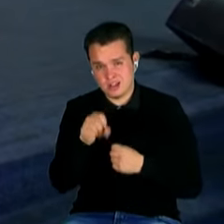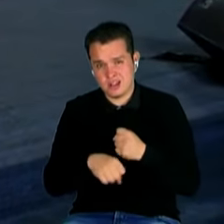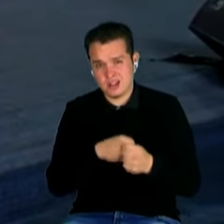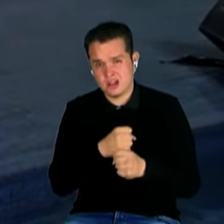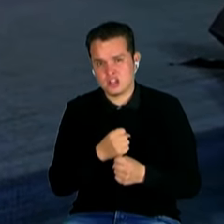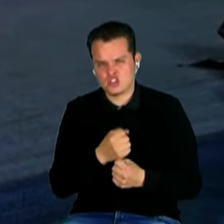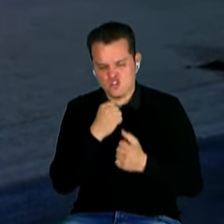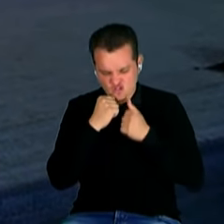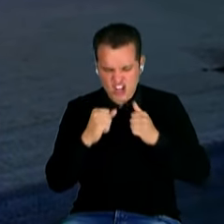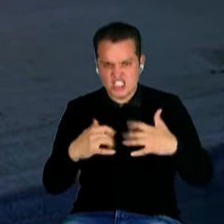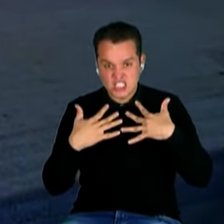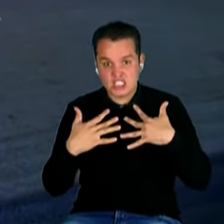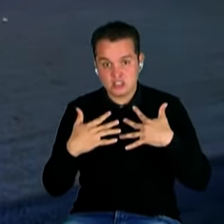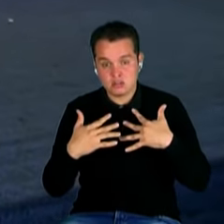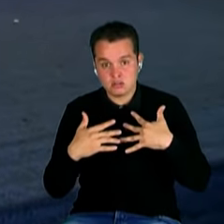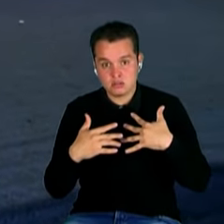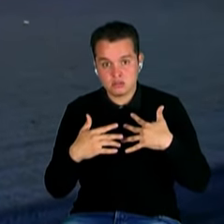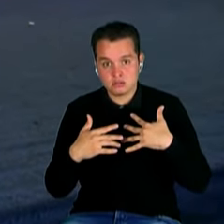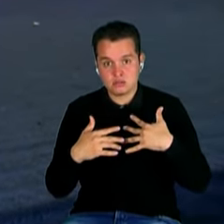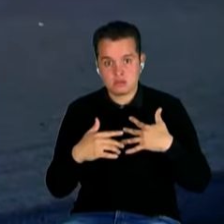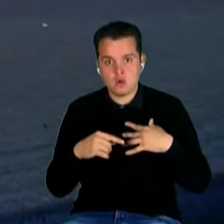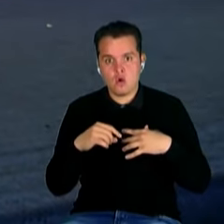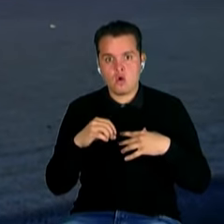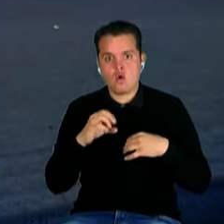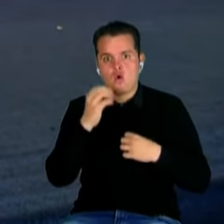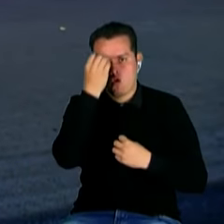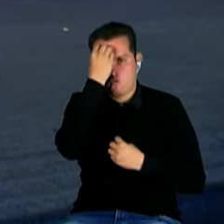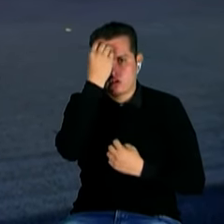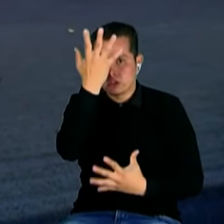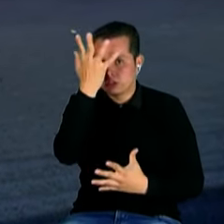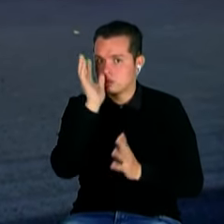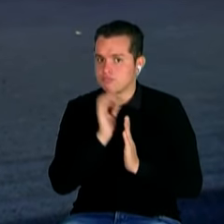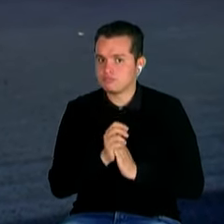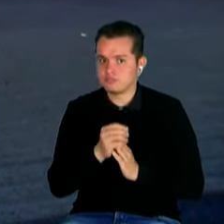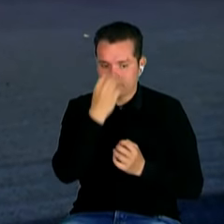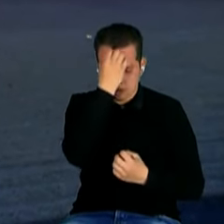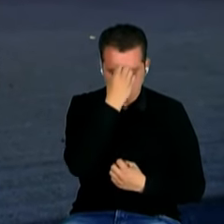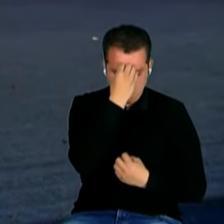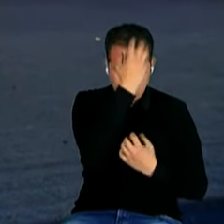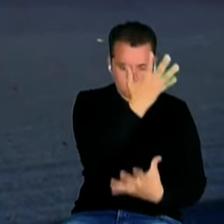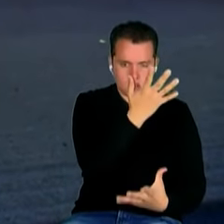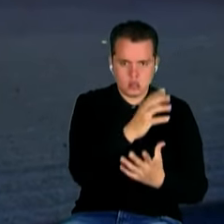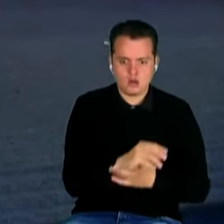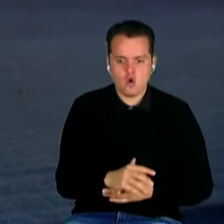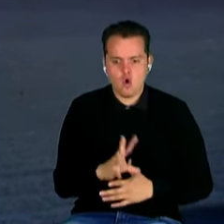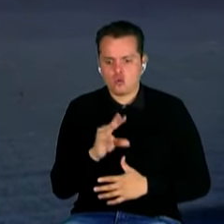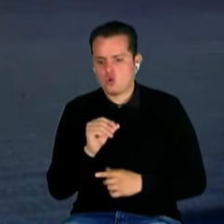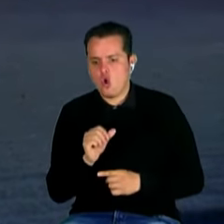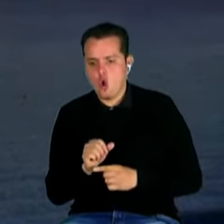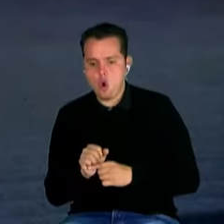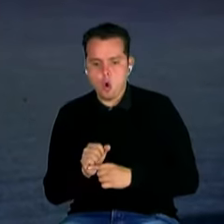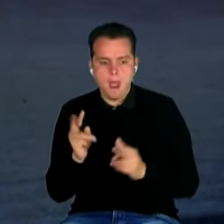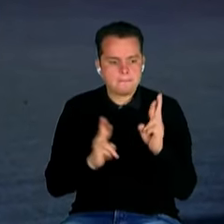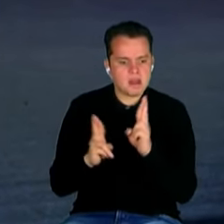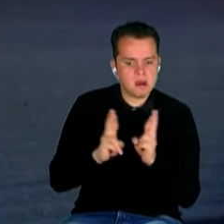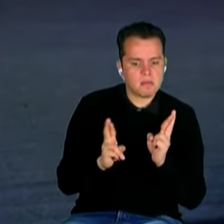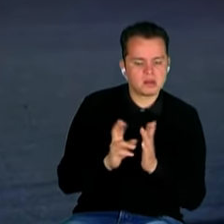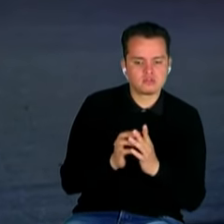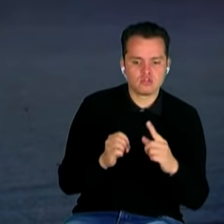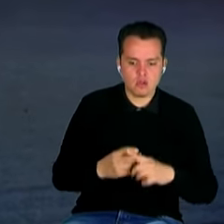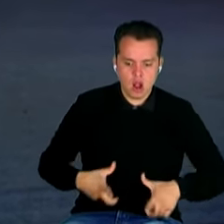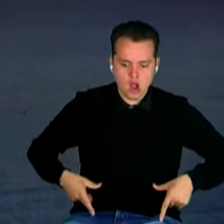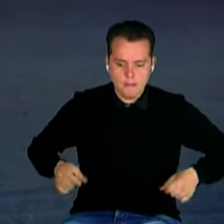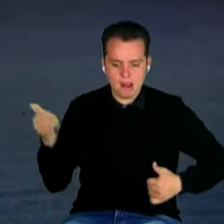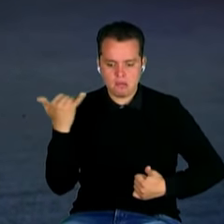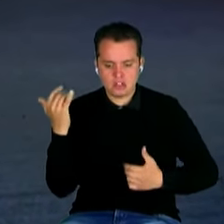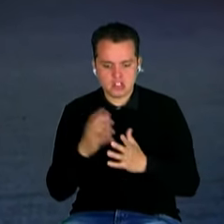año sea un año bendecido? Obedezca. Obedezca. Eso no es agüero, eso no es papa, no es piga, no es calzoncillo,